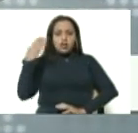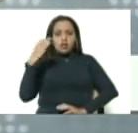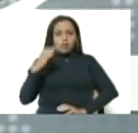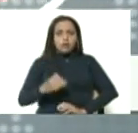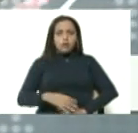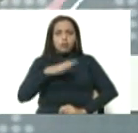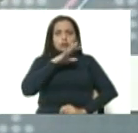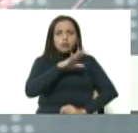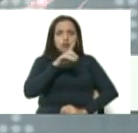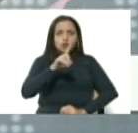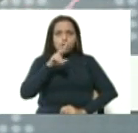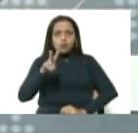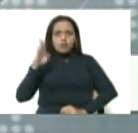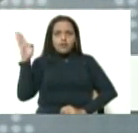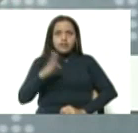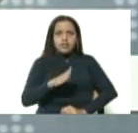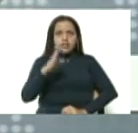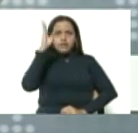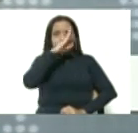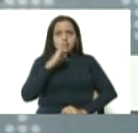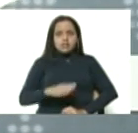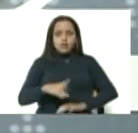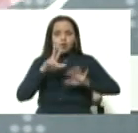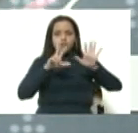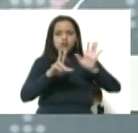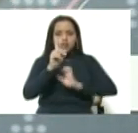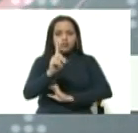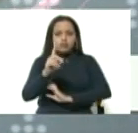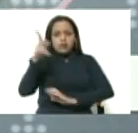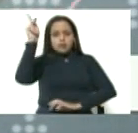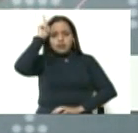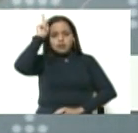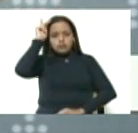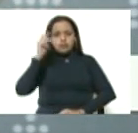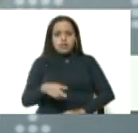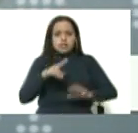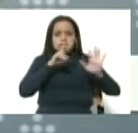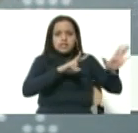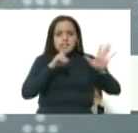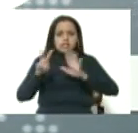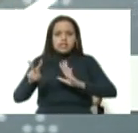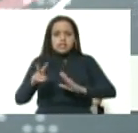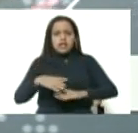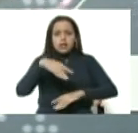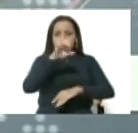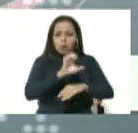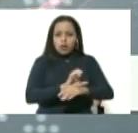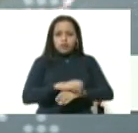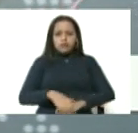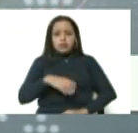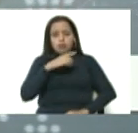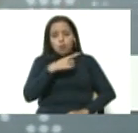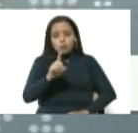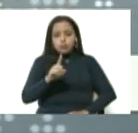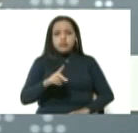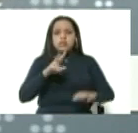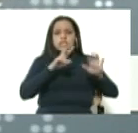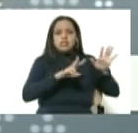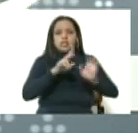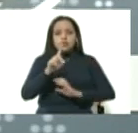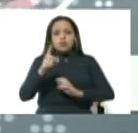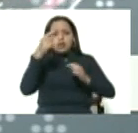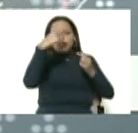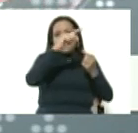Brasil, 81 provienen de Perú, 77 provienen de Ecuador y otros 71 provienen de